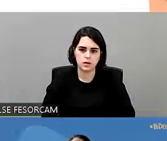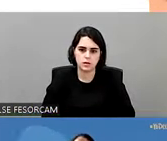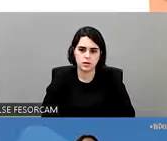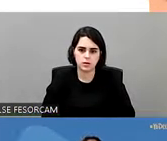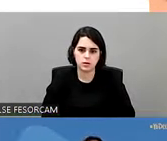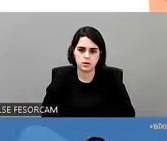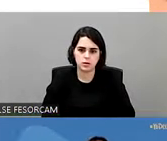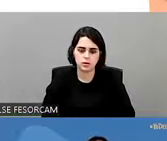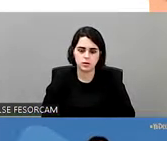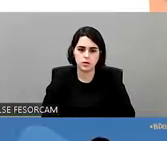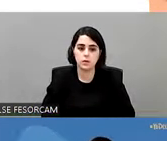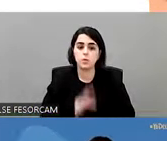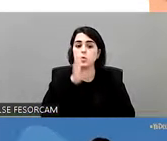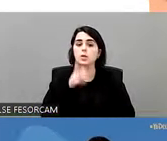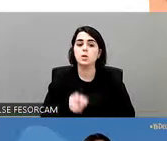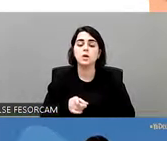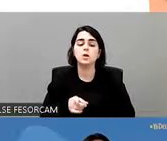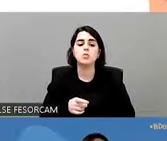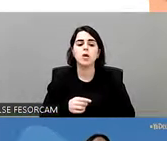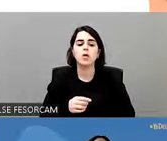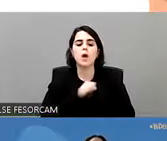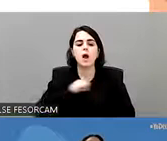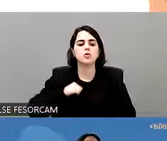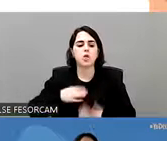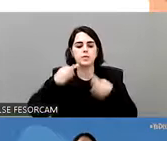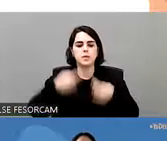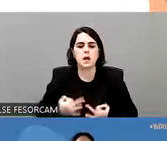autodeterminación. Por ello es muy importante la autodeterminación.